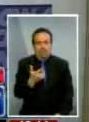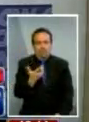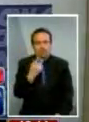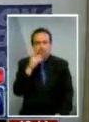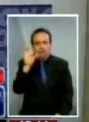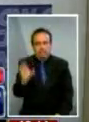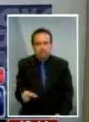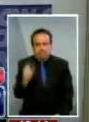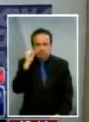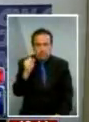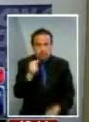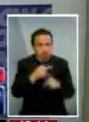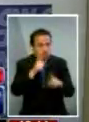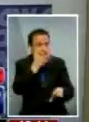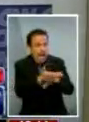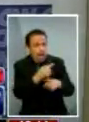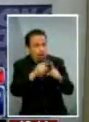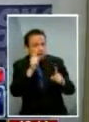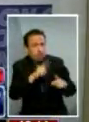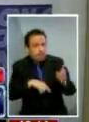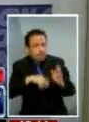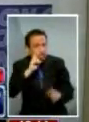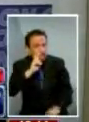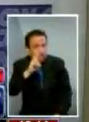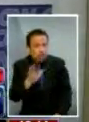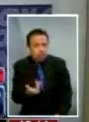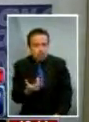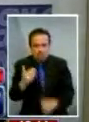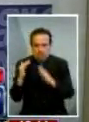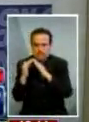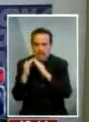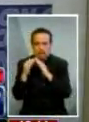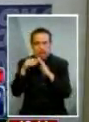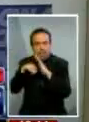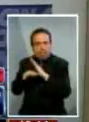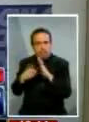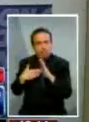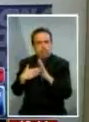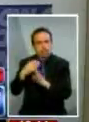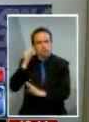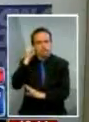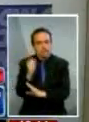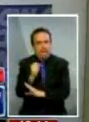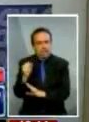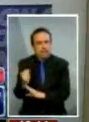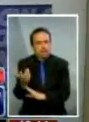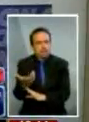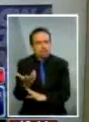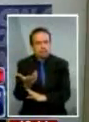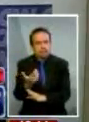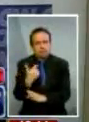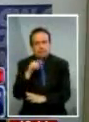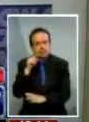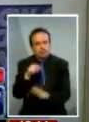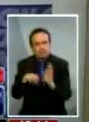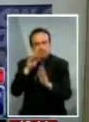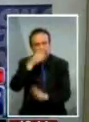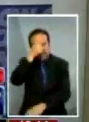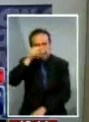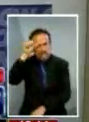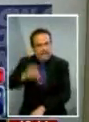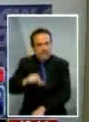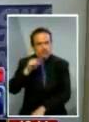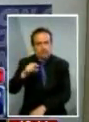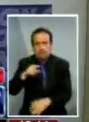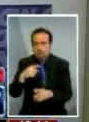asesinar a una persona dentro de su propia casa. Por lo tanto, eso esperamos para el imputado